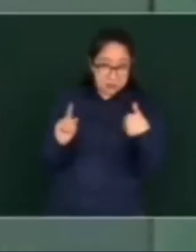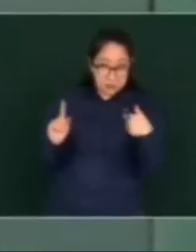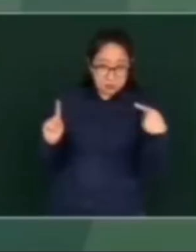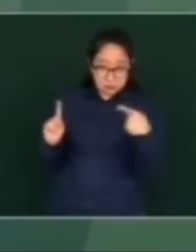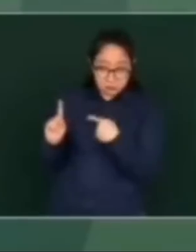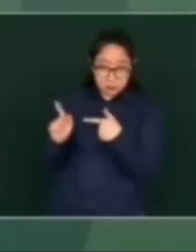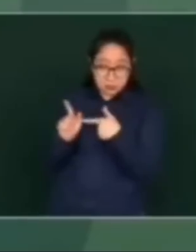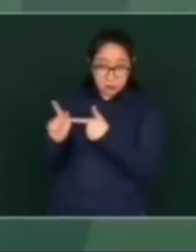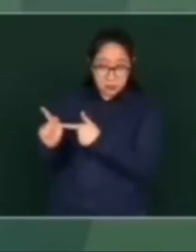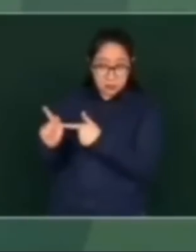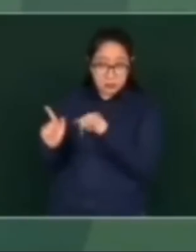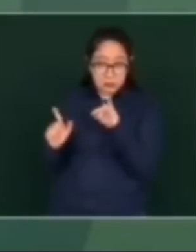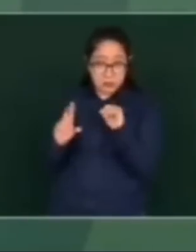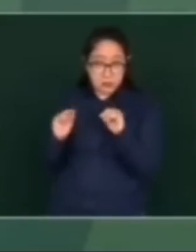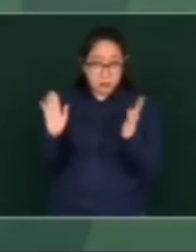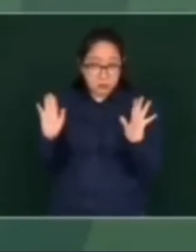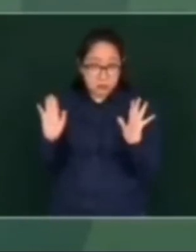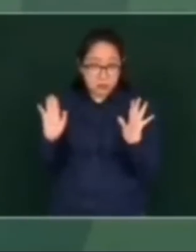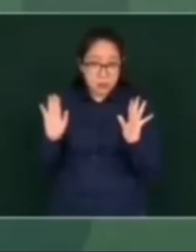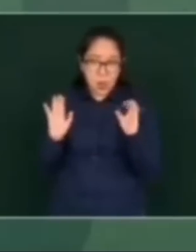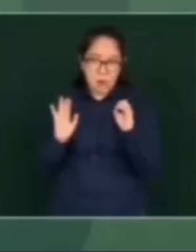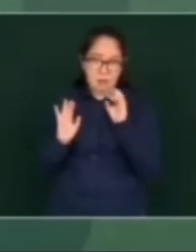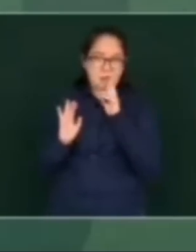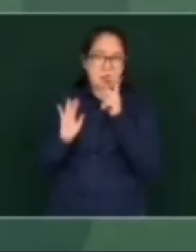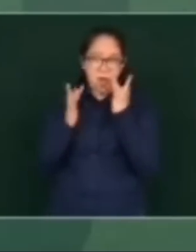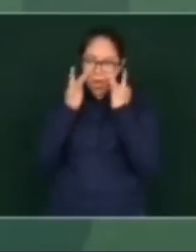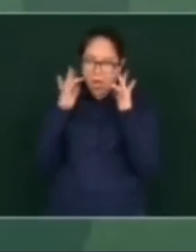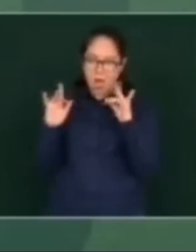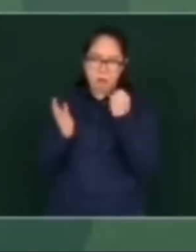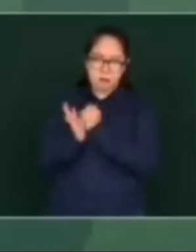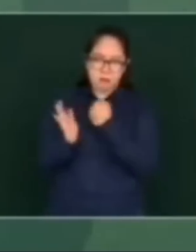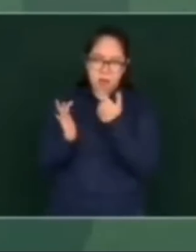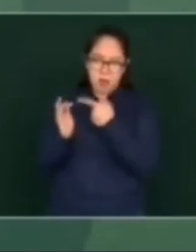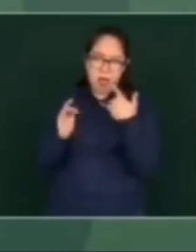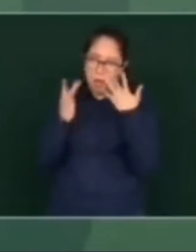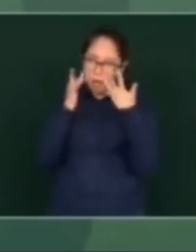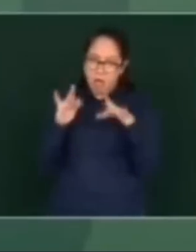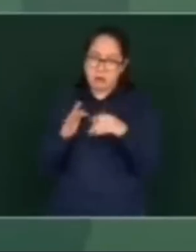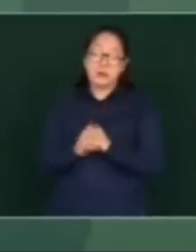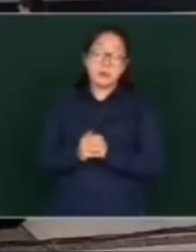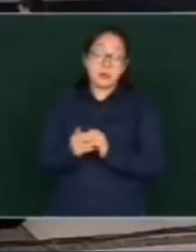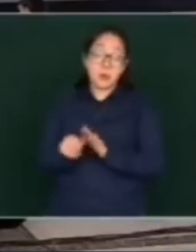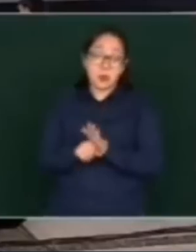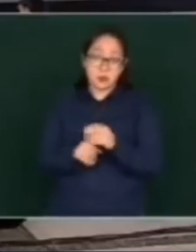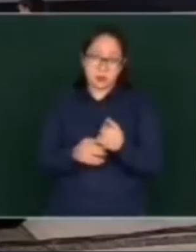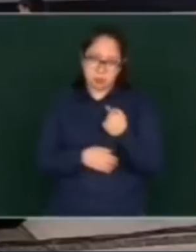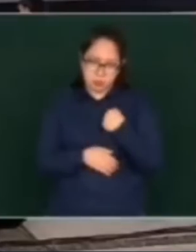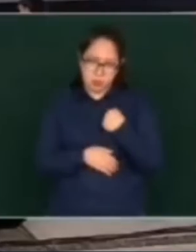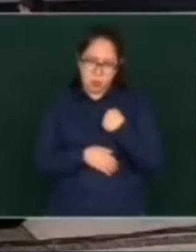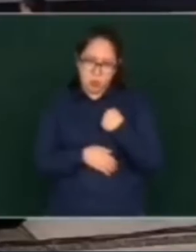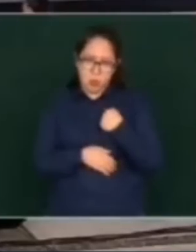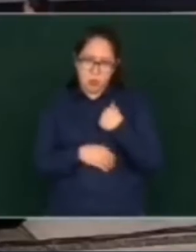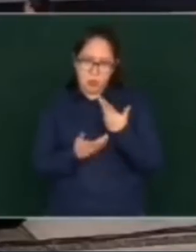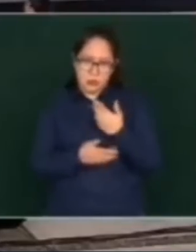renuncie. ya he dicho, que aunque no se